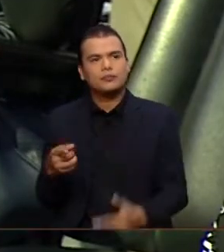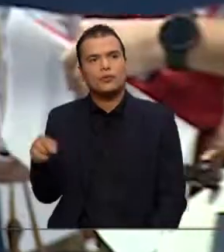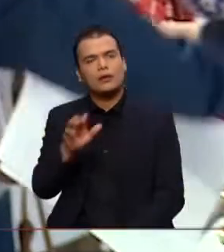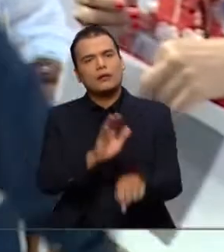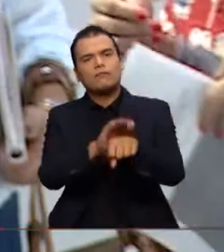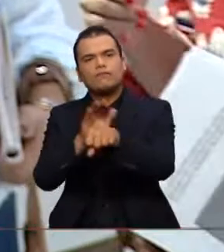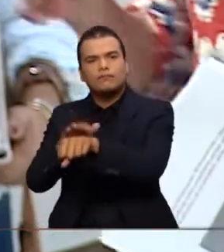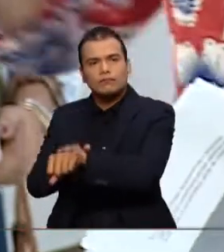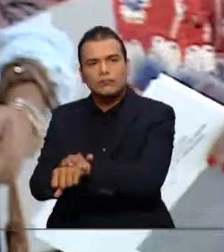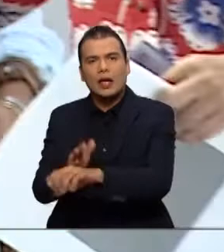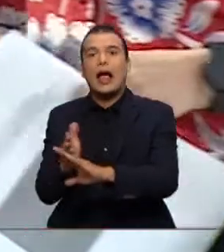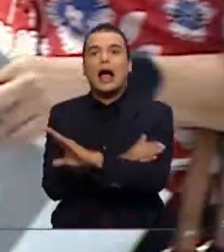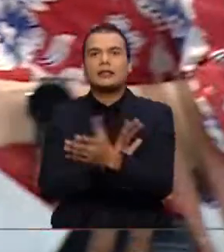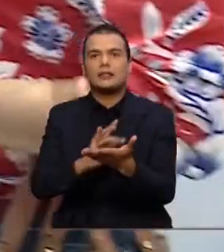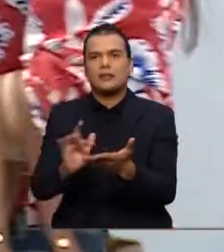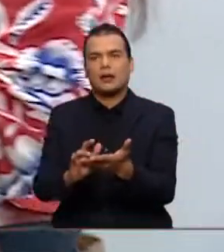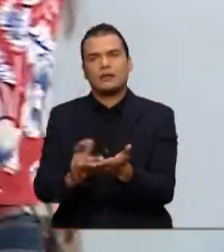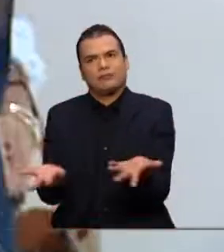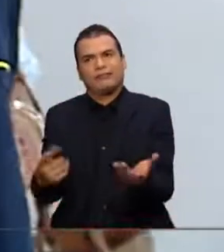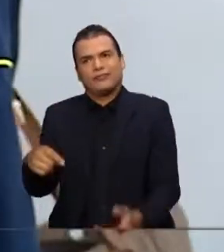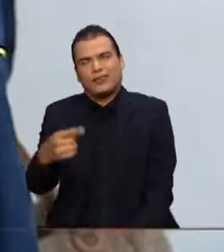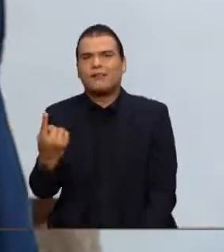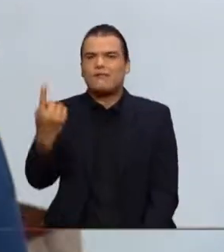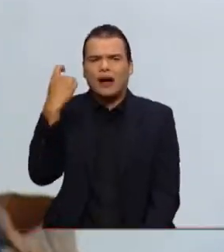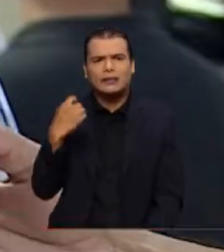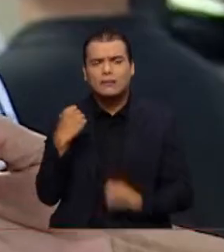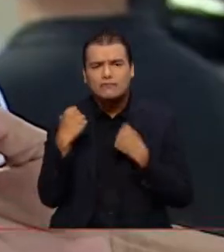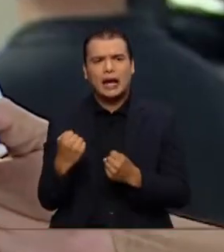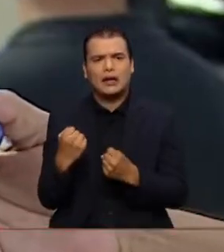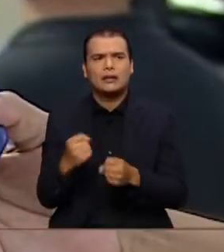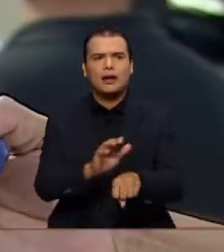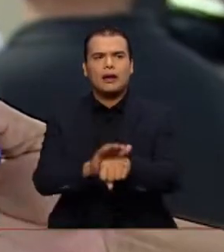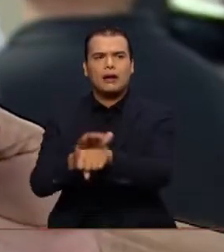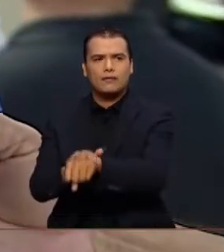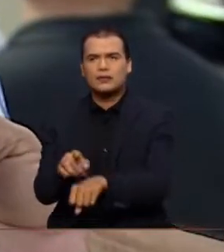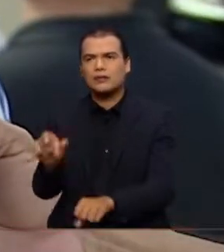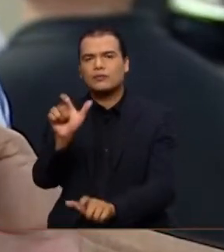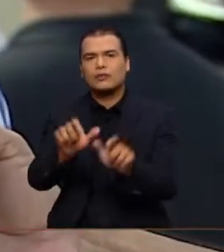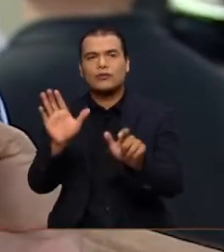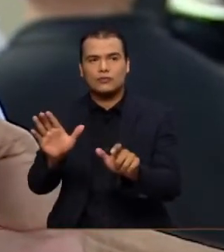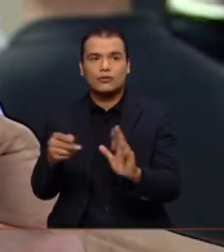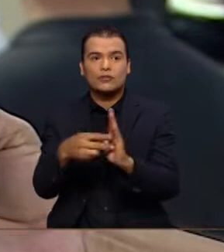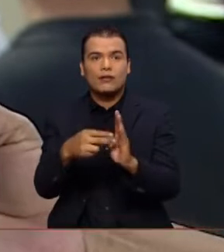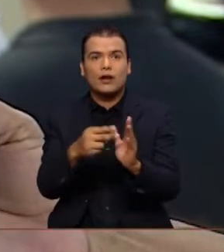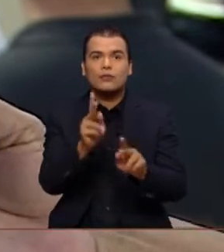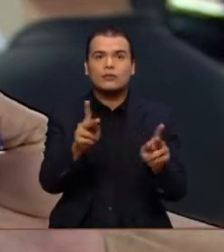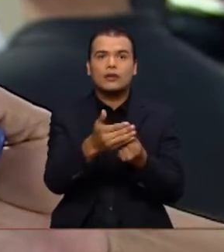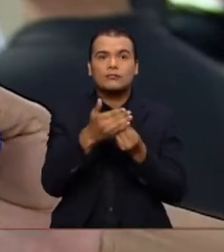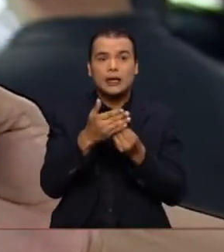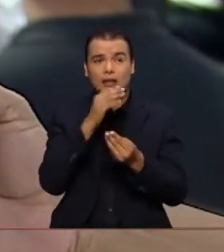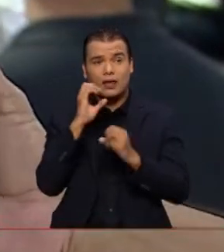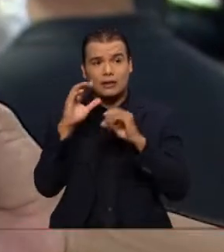emiten las autoridades. Creemos que hay una falta de alerta con la ciudadanía y que no hemos hecho la prevención para que no se